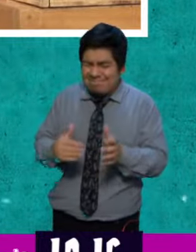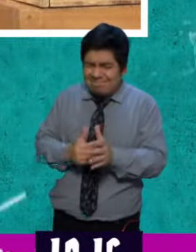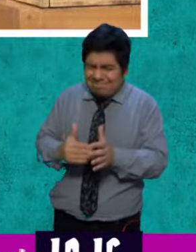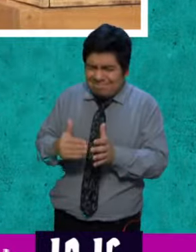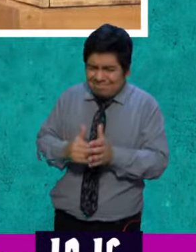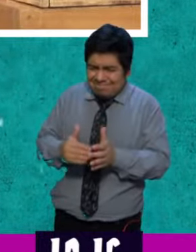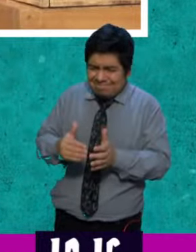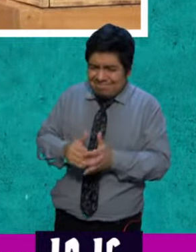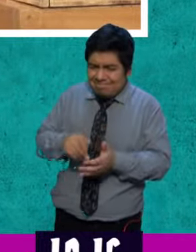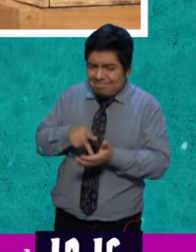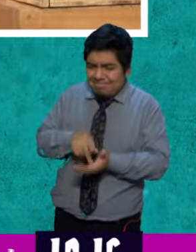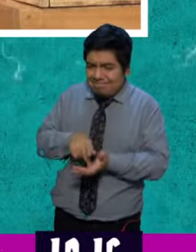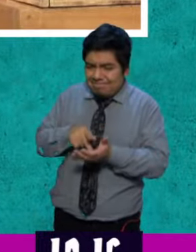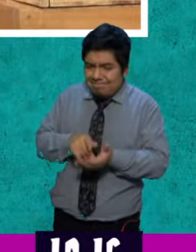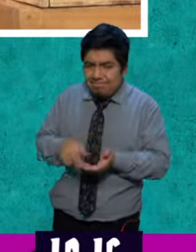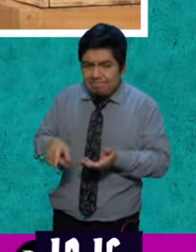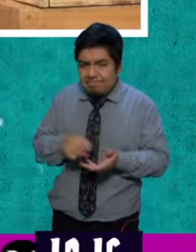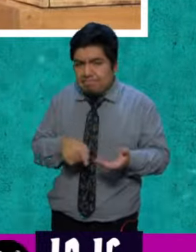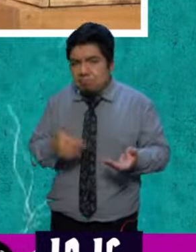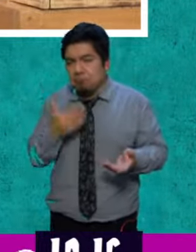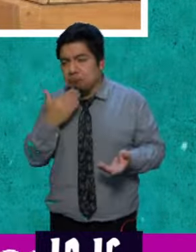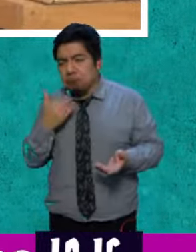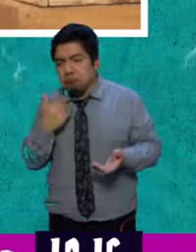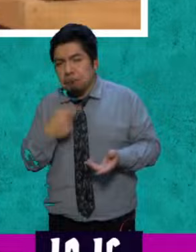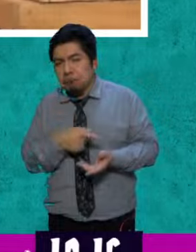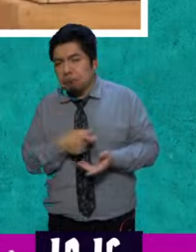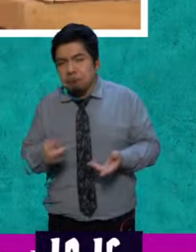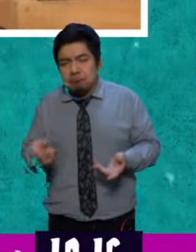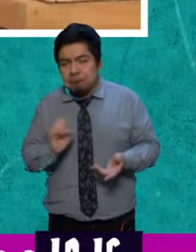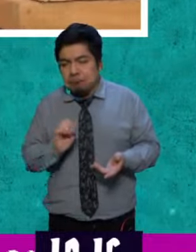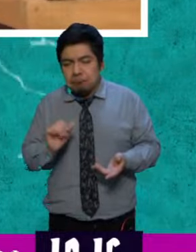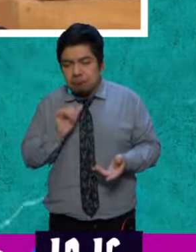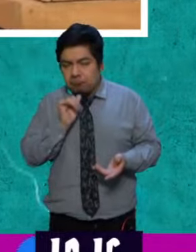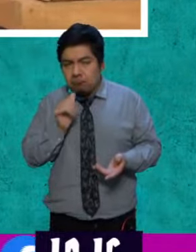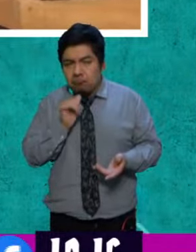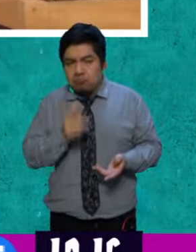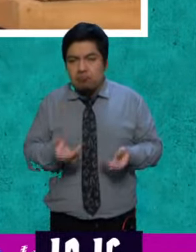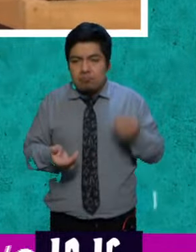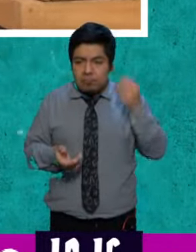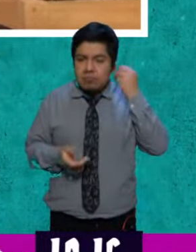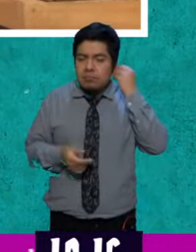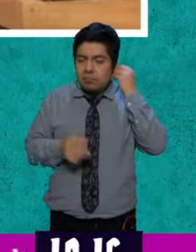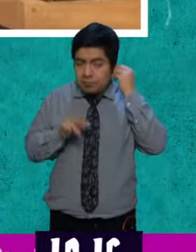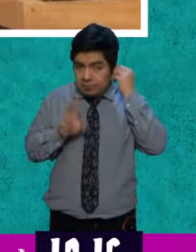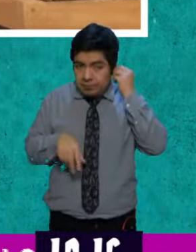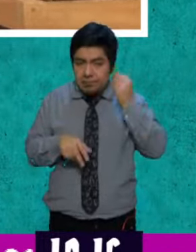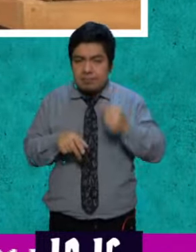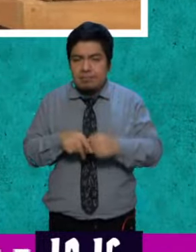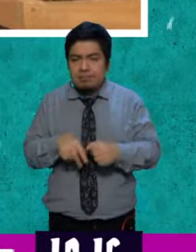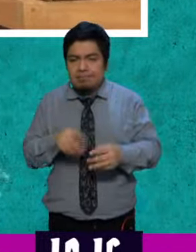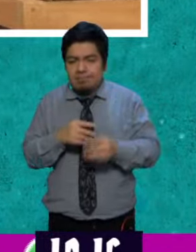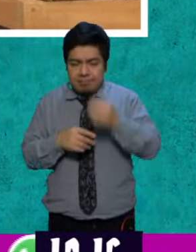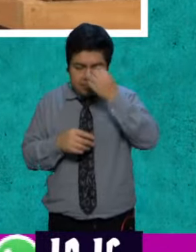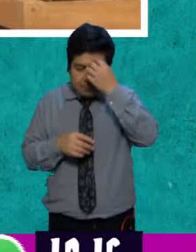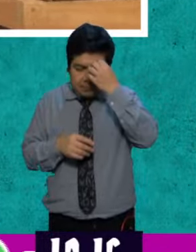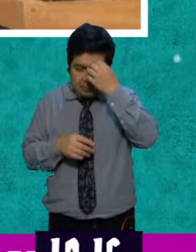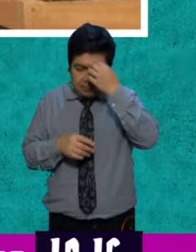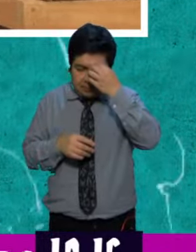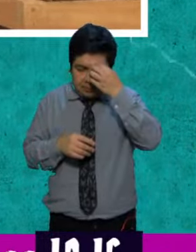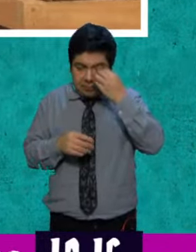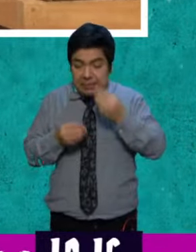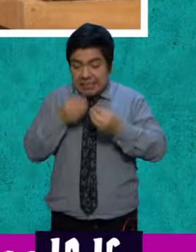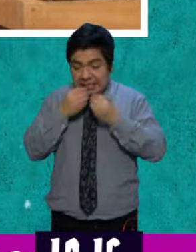millones de toneladas. Y acá no hay nada más. Y el 10% de los gases de efecto invernadero se producen porque se echa a perder la comida. Sí.